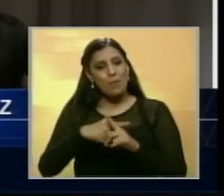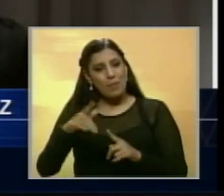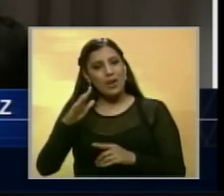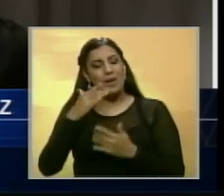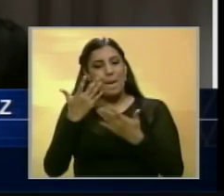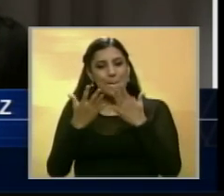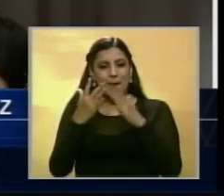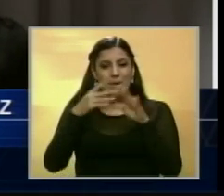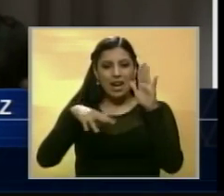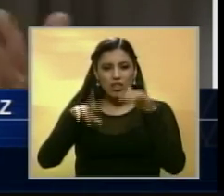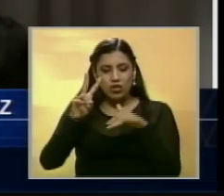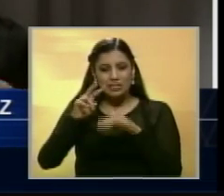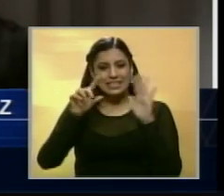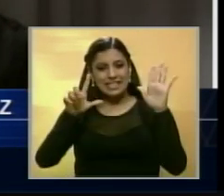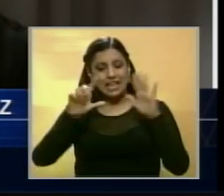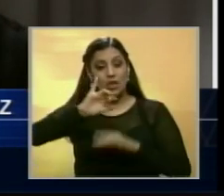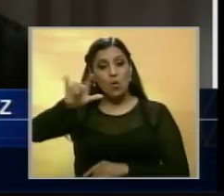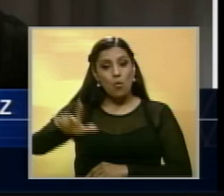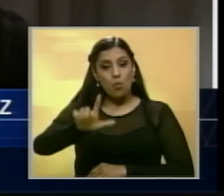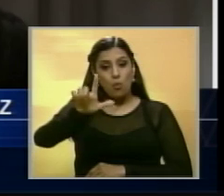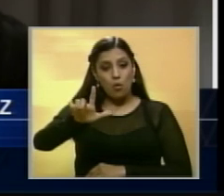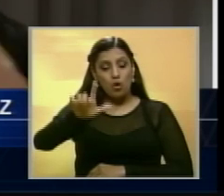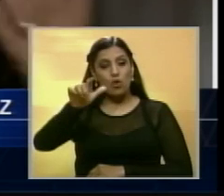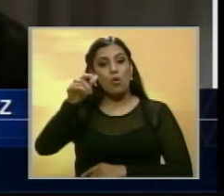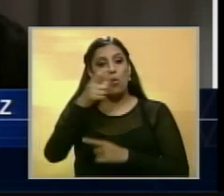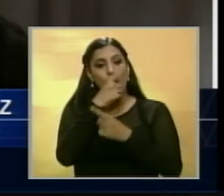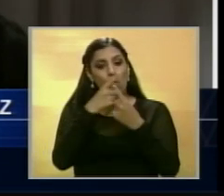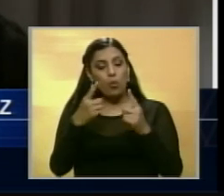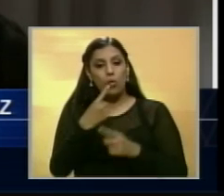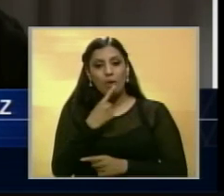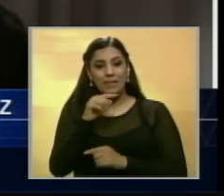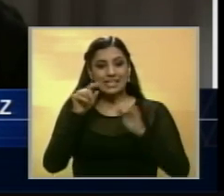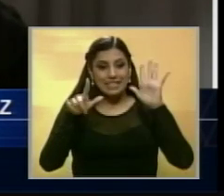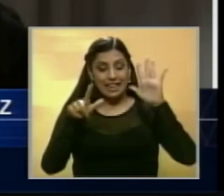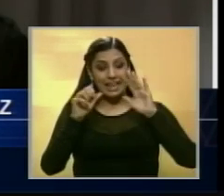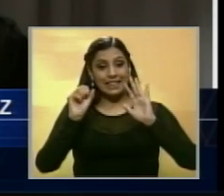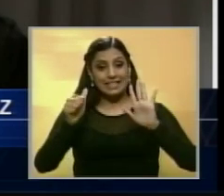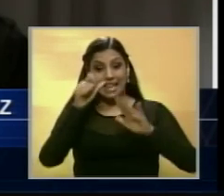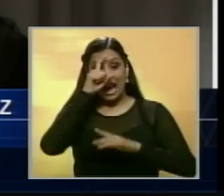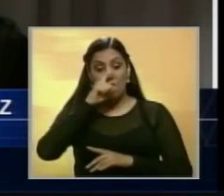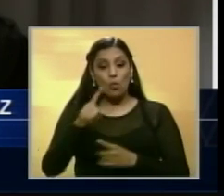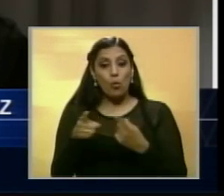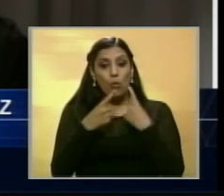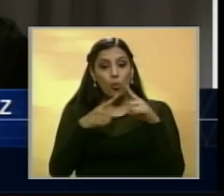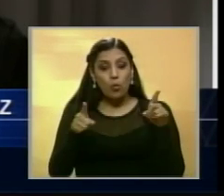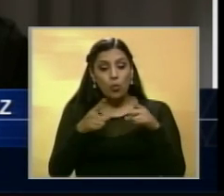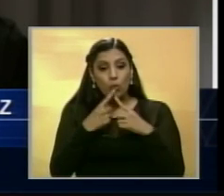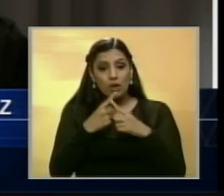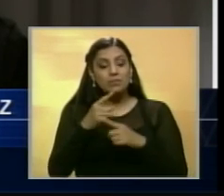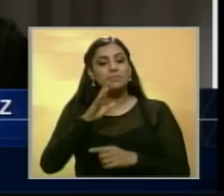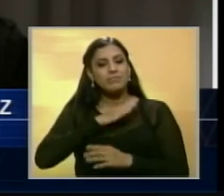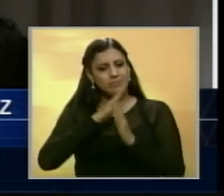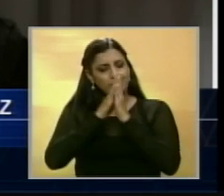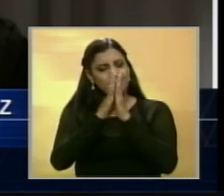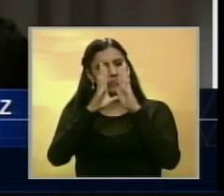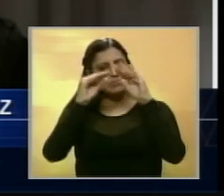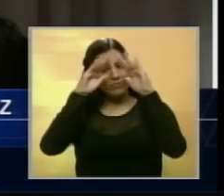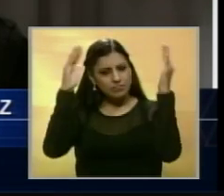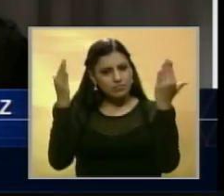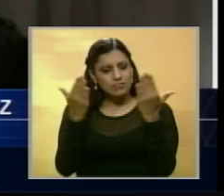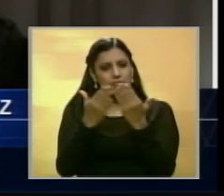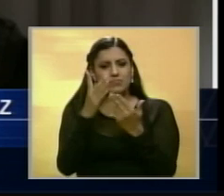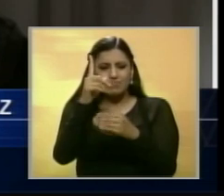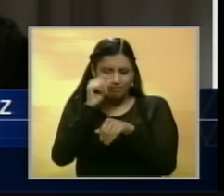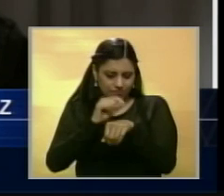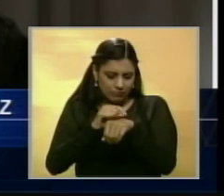razón, al mediodía del 7 de julio, en su cumpleaños número 76, el ex Beatle pide que todo el mundo se tome